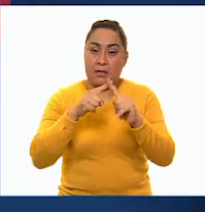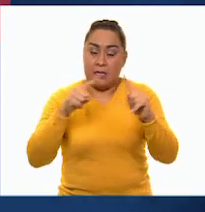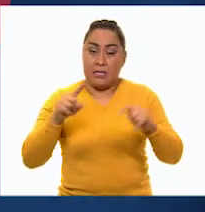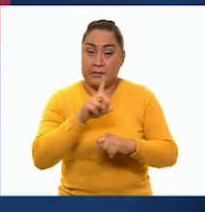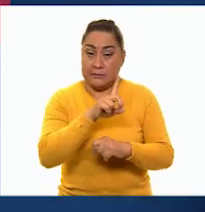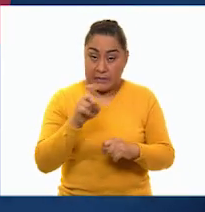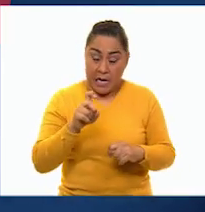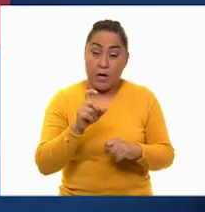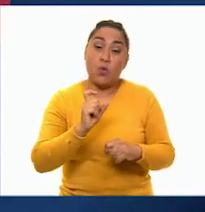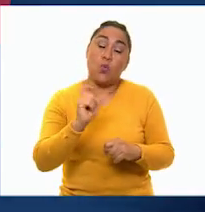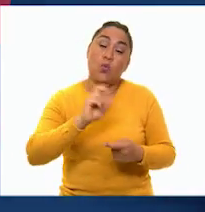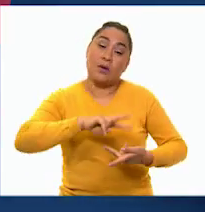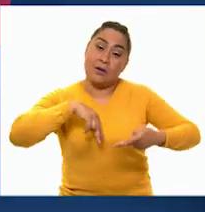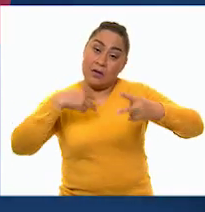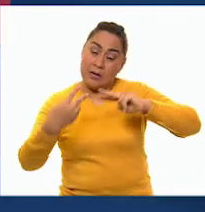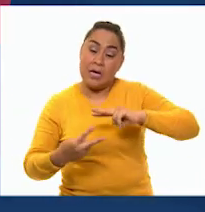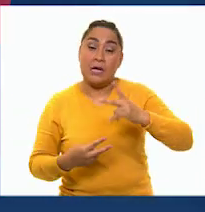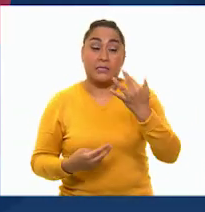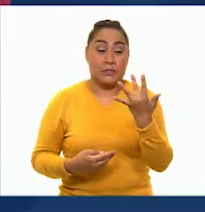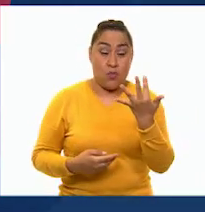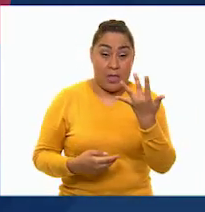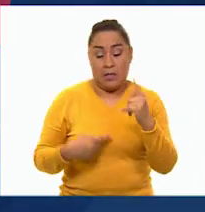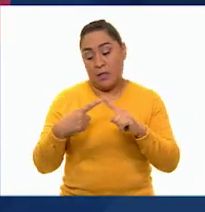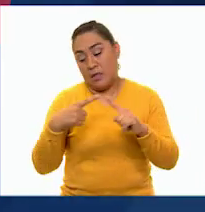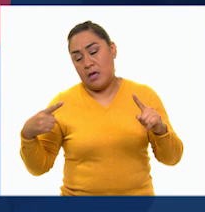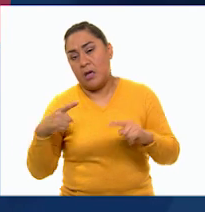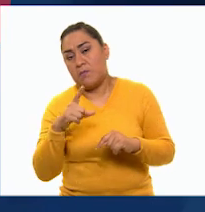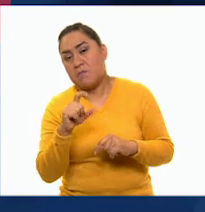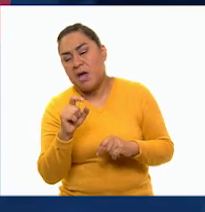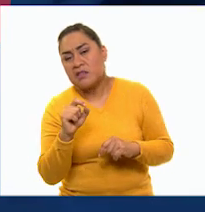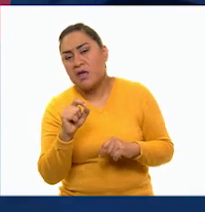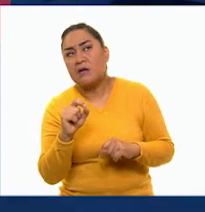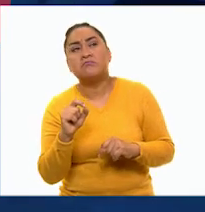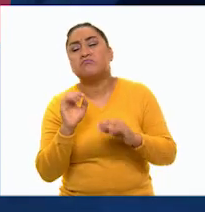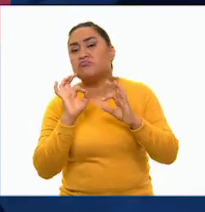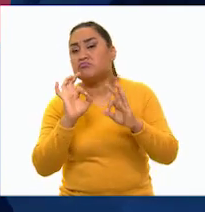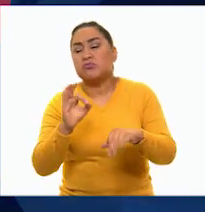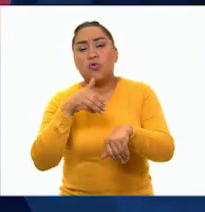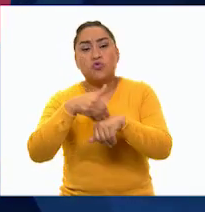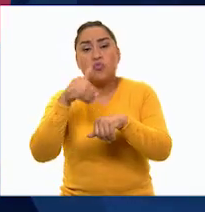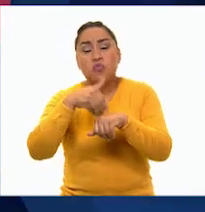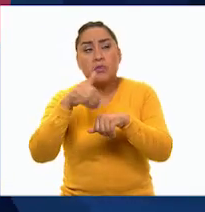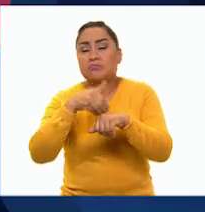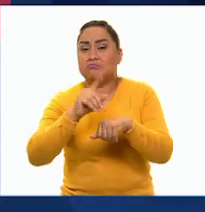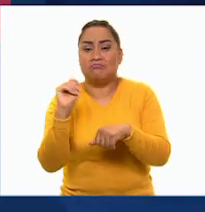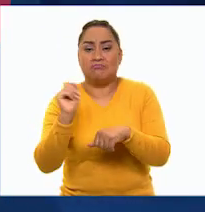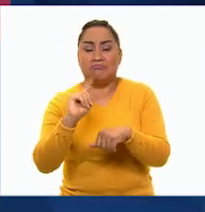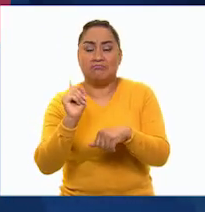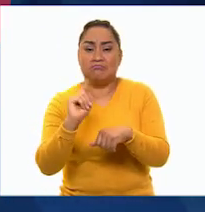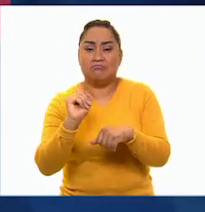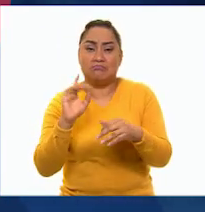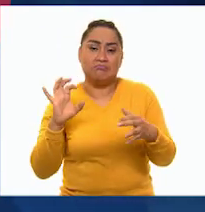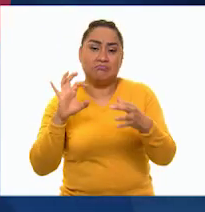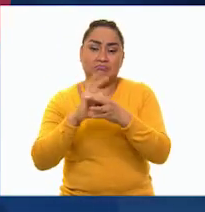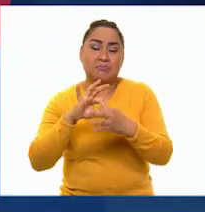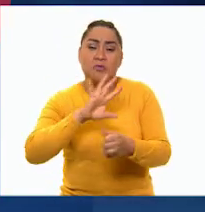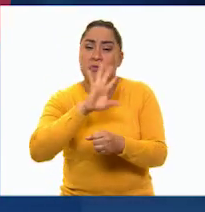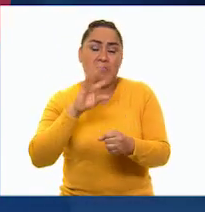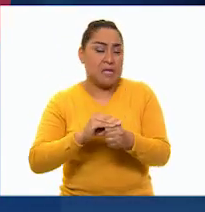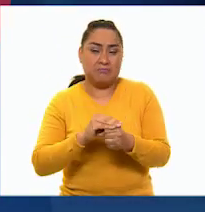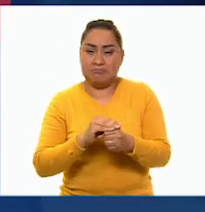pero al dividir 50 entre 20, el cociente no es un número natural o